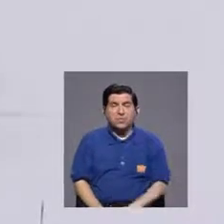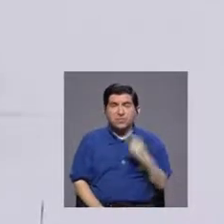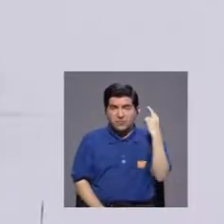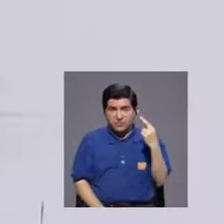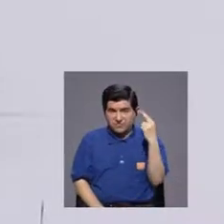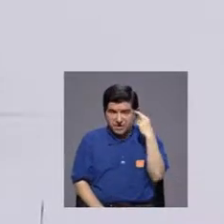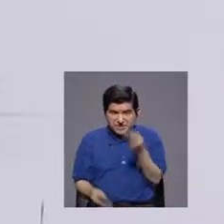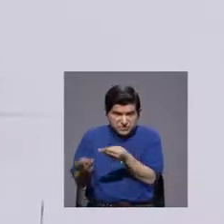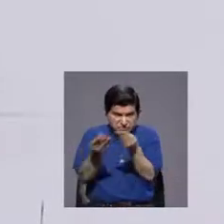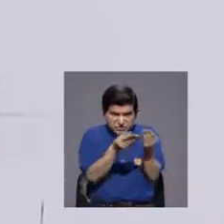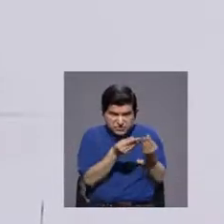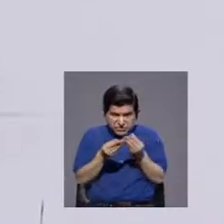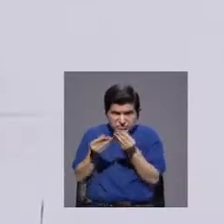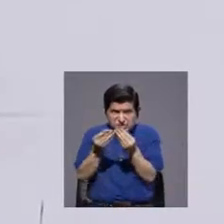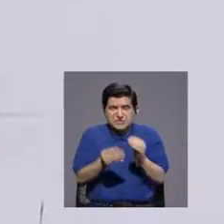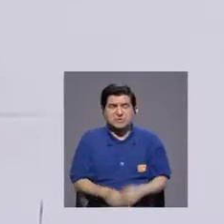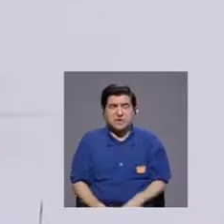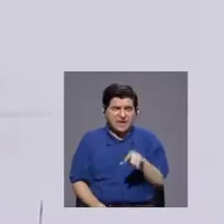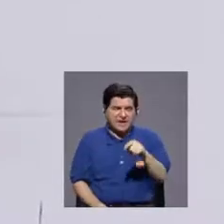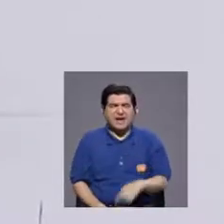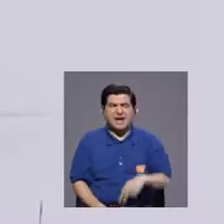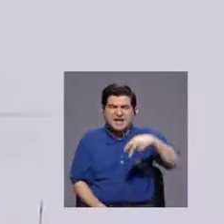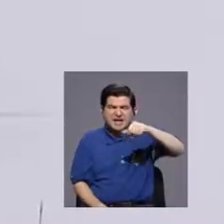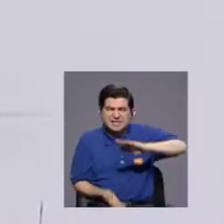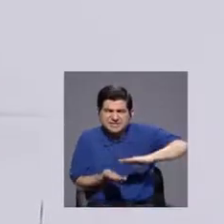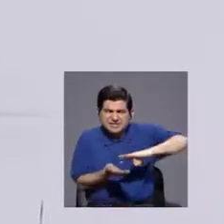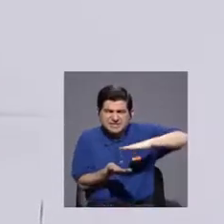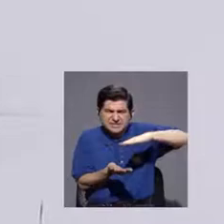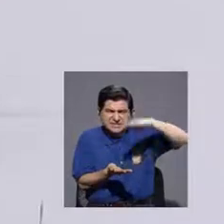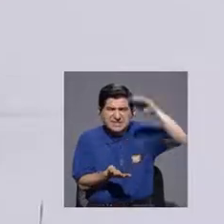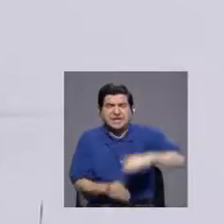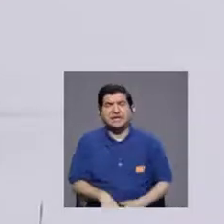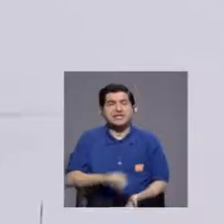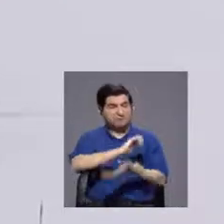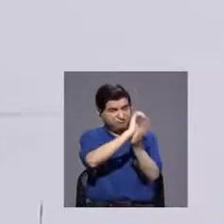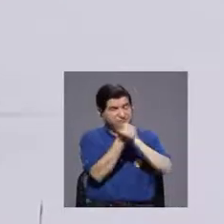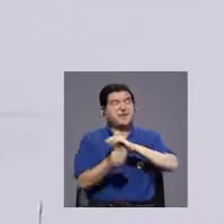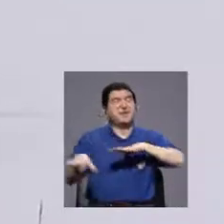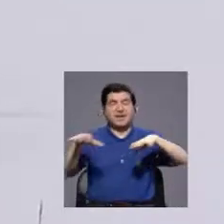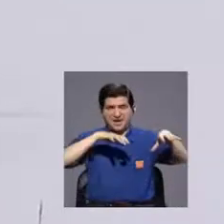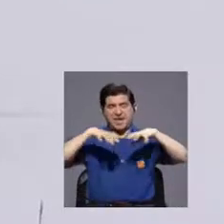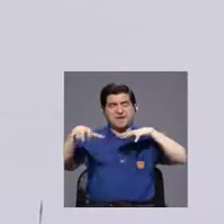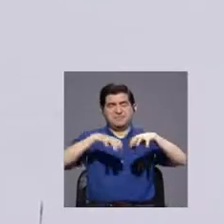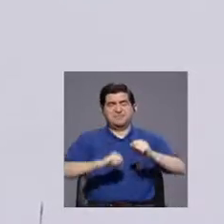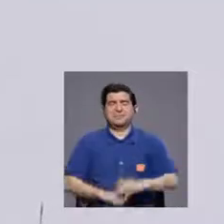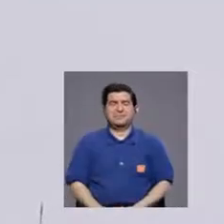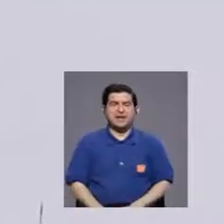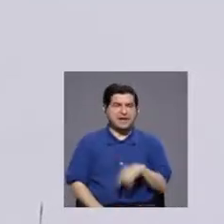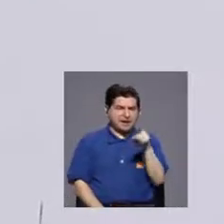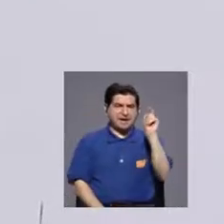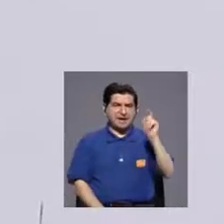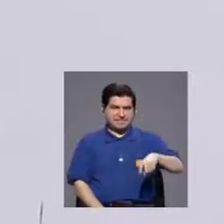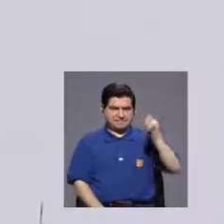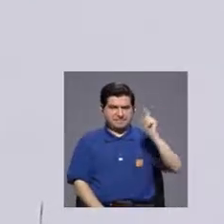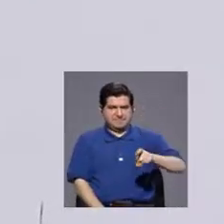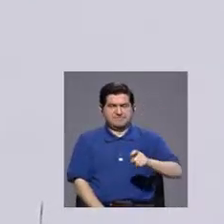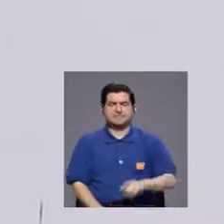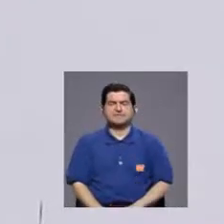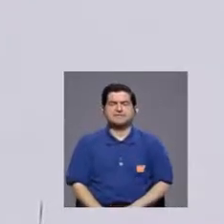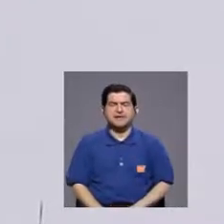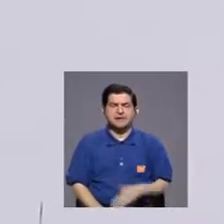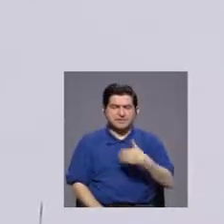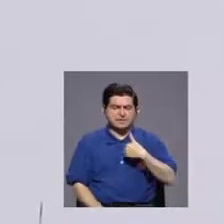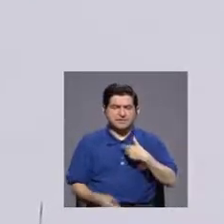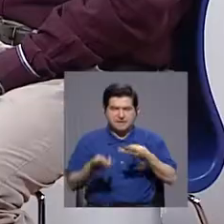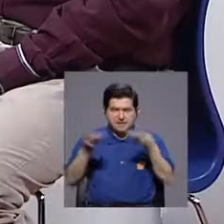que ciertos suelos se signifiquen entonces hay que cambiar olvidas yo y ahí se requiere disponer